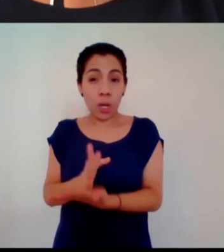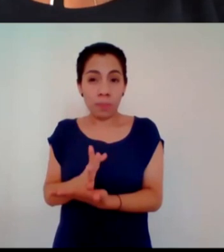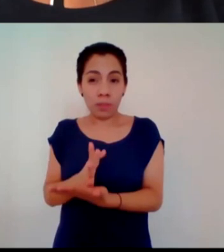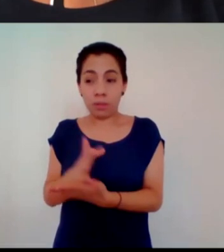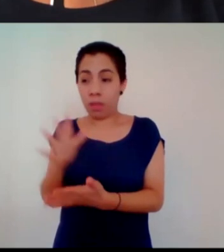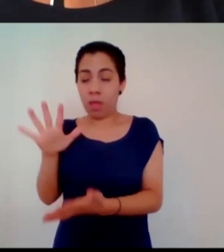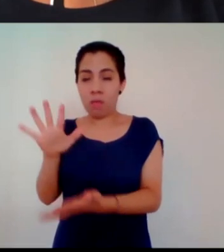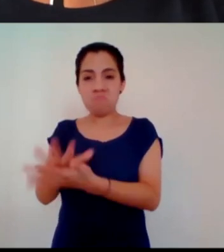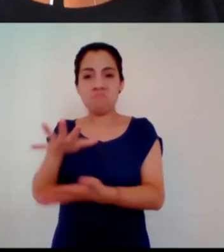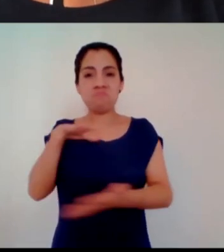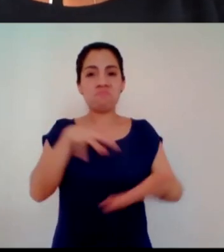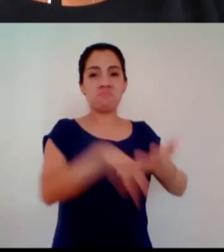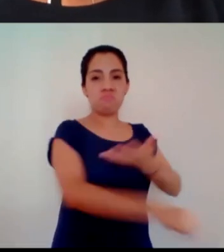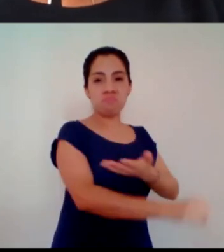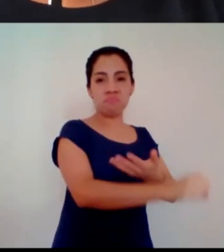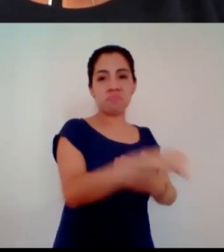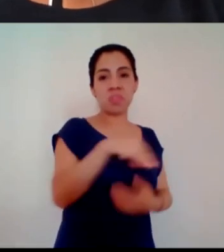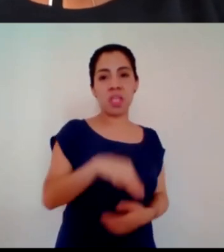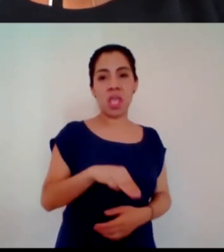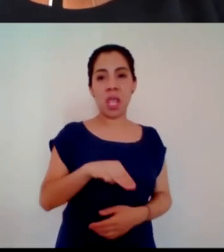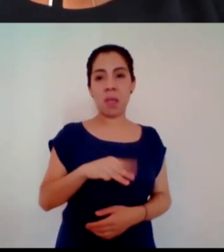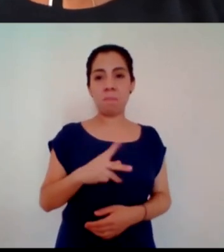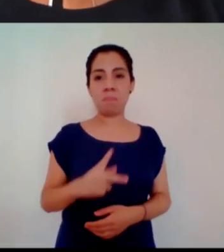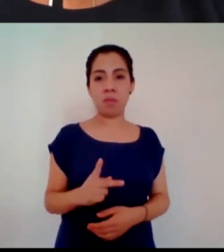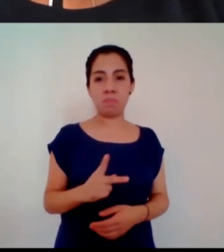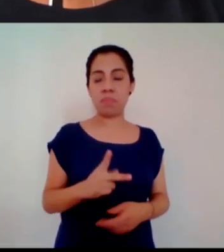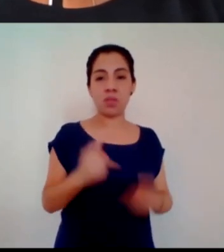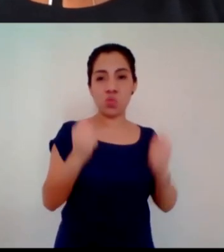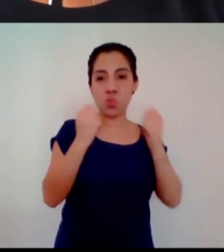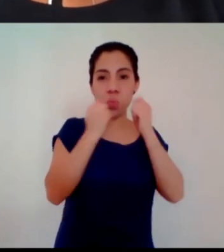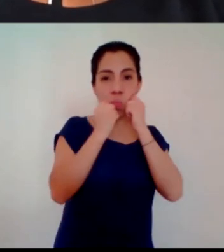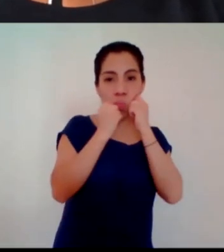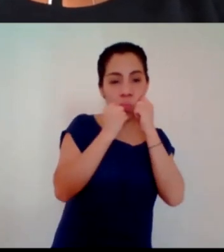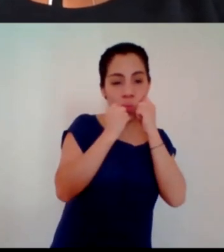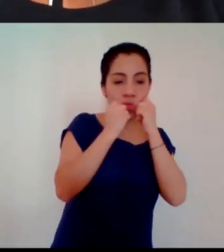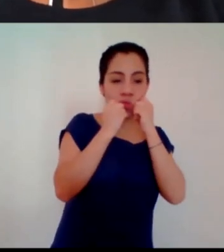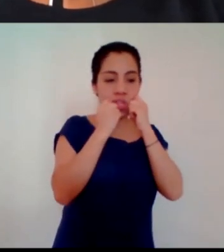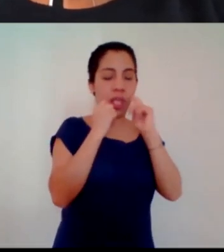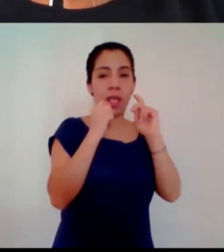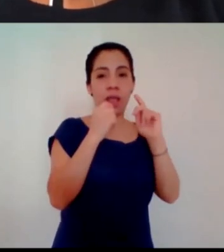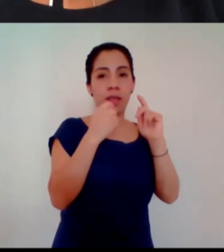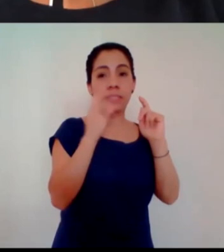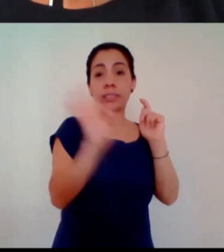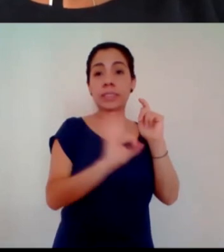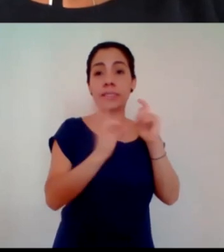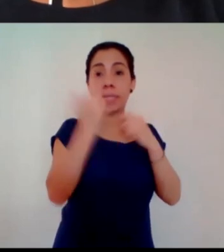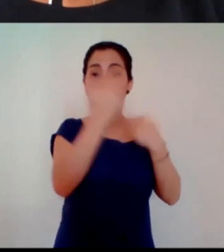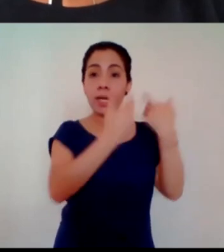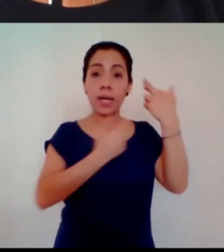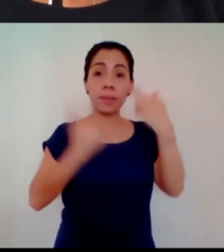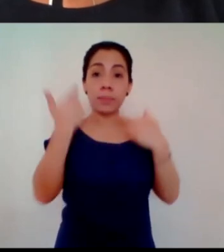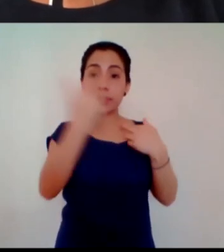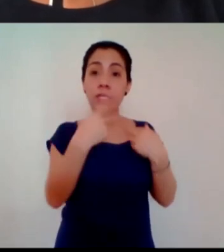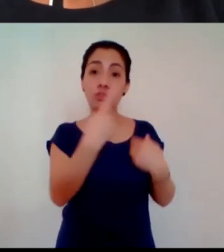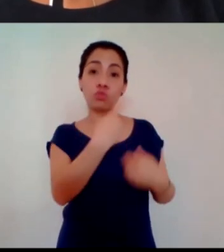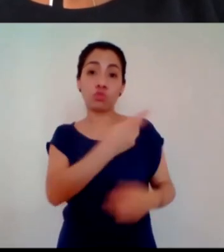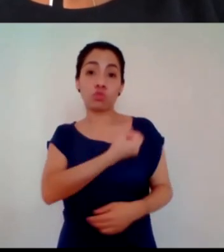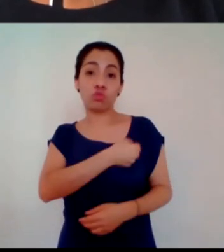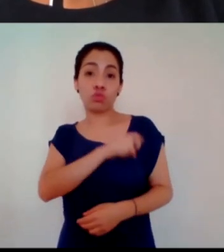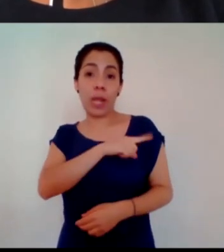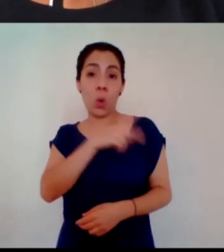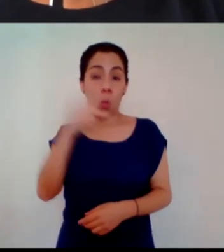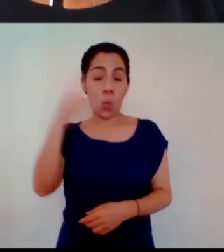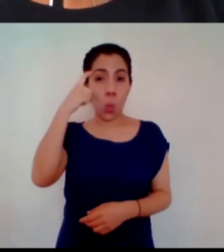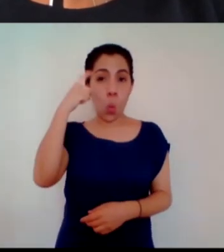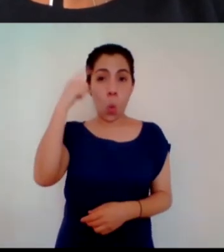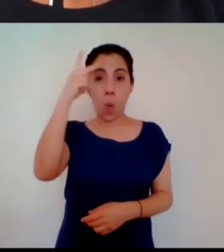judicial ministerial sin tomar en consideración su salud mental es realmente el proverbial que salga más caro el caldo